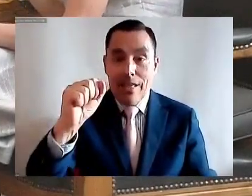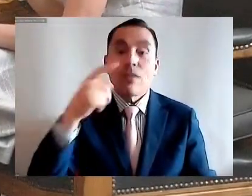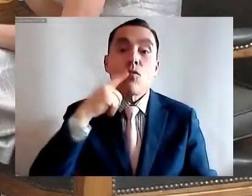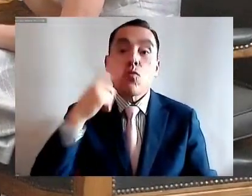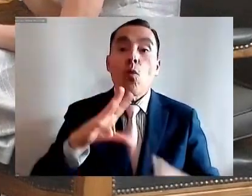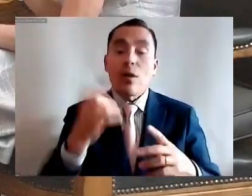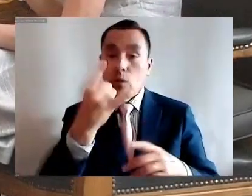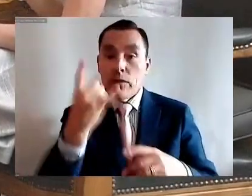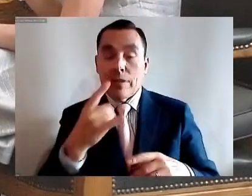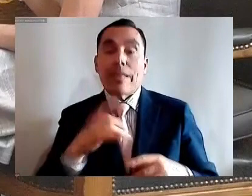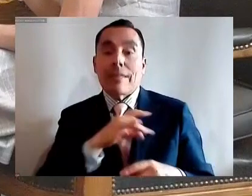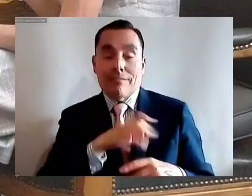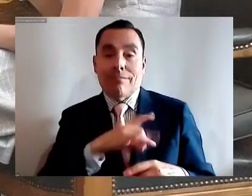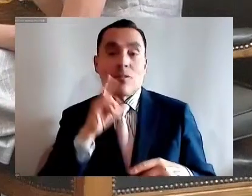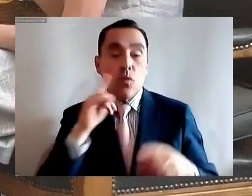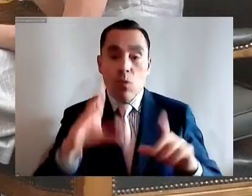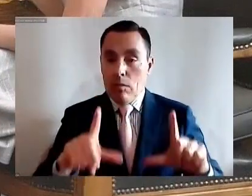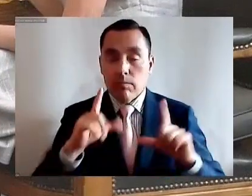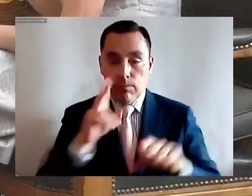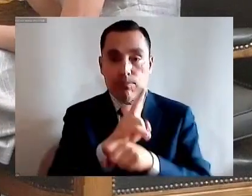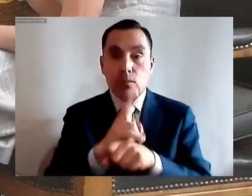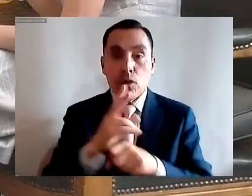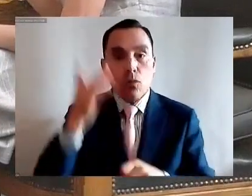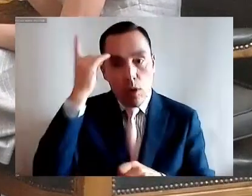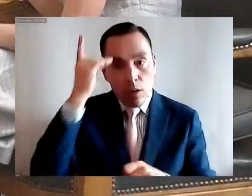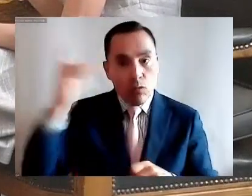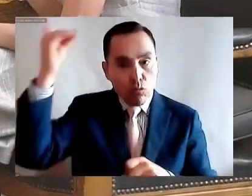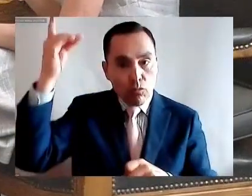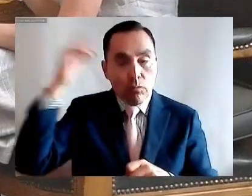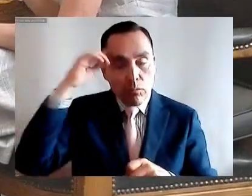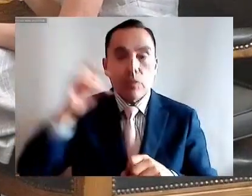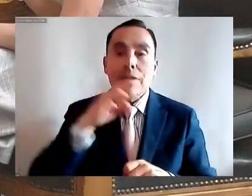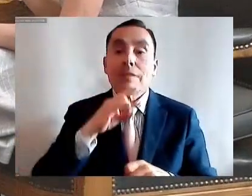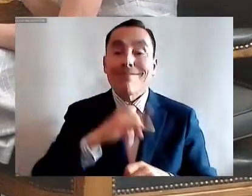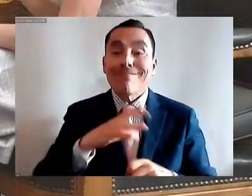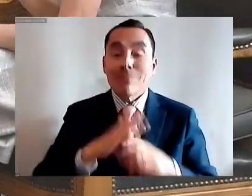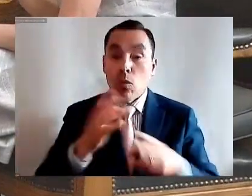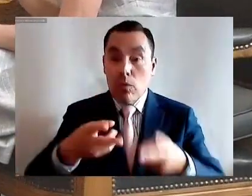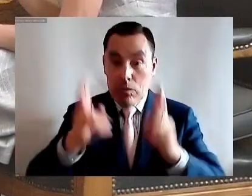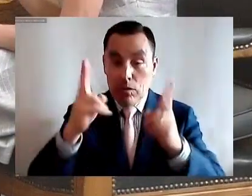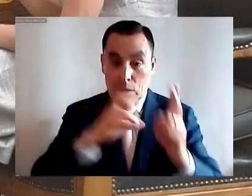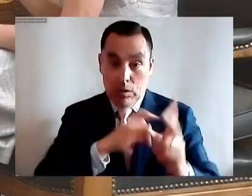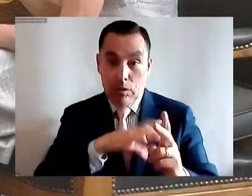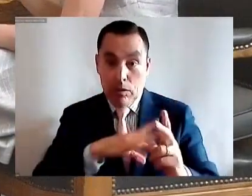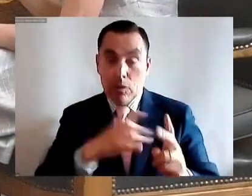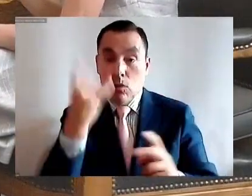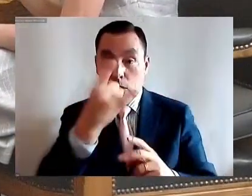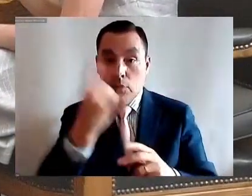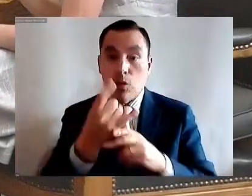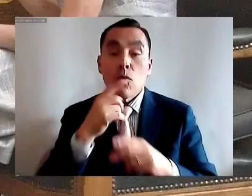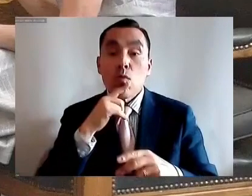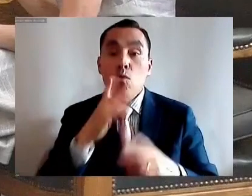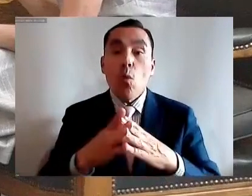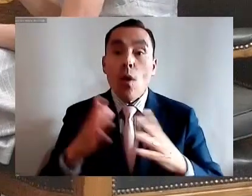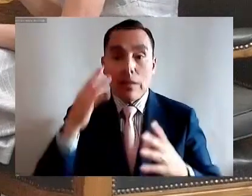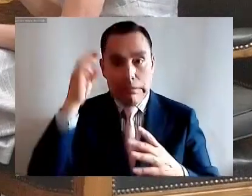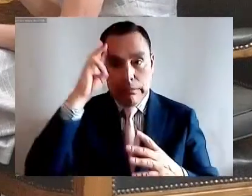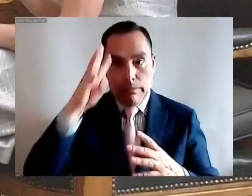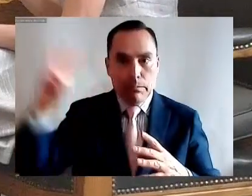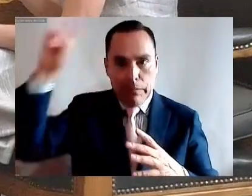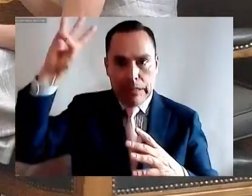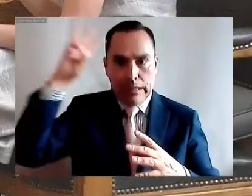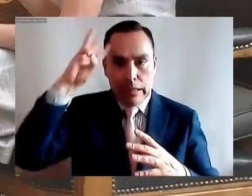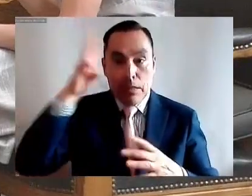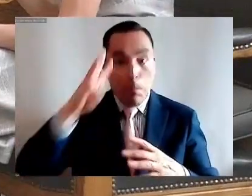es abogada y doctora en Derecho por la Universidad de Chile, además de máster en Derecho Tributario por la misma Casa de Estudios y máster en Derecho